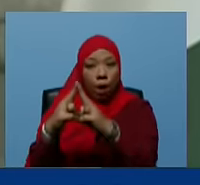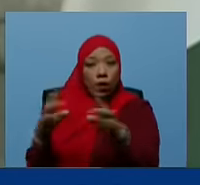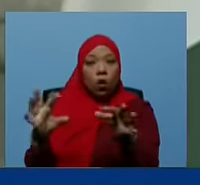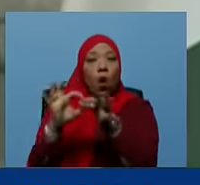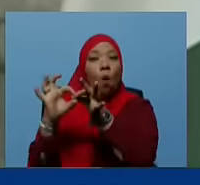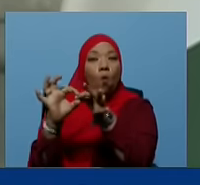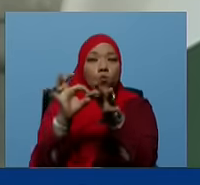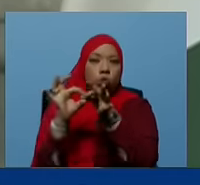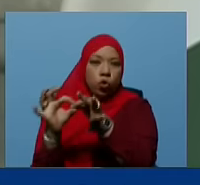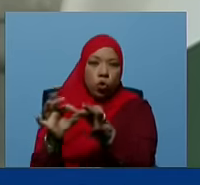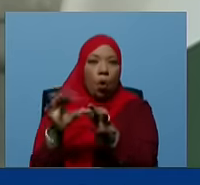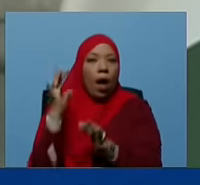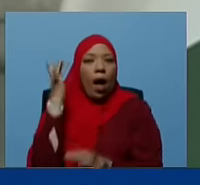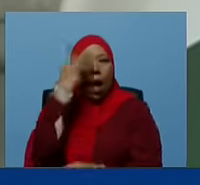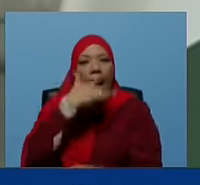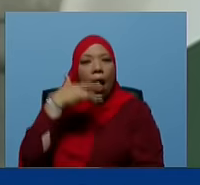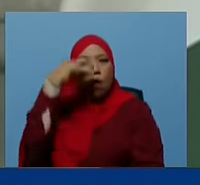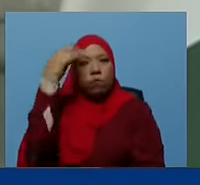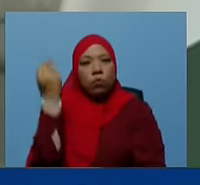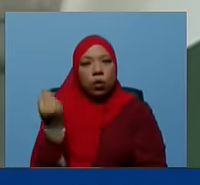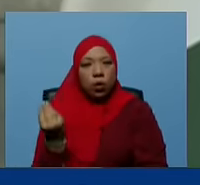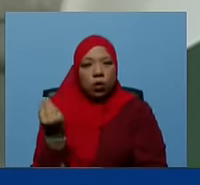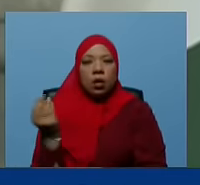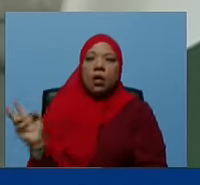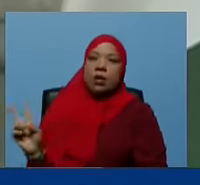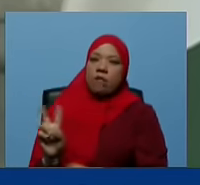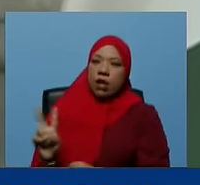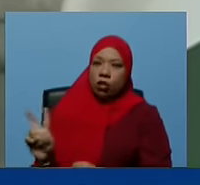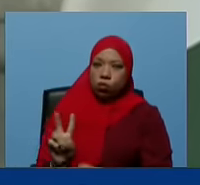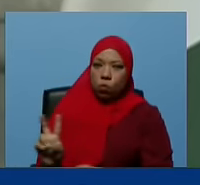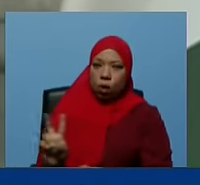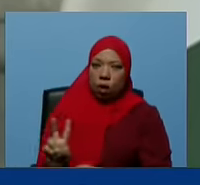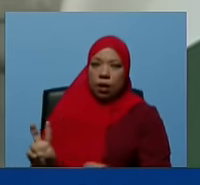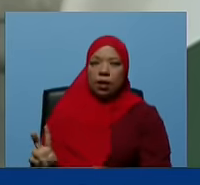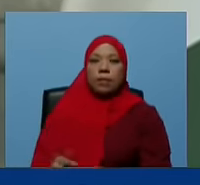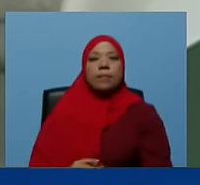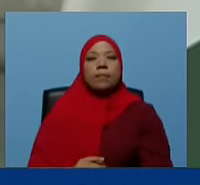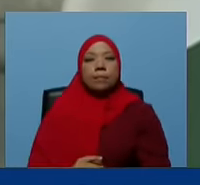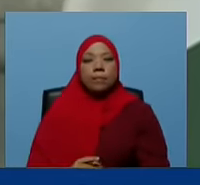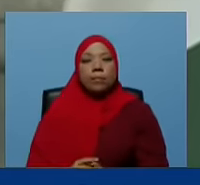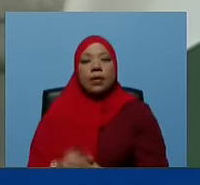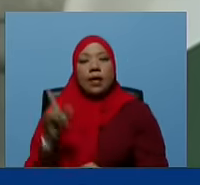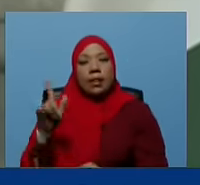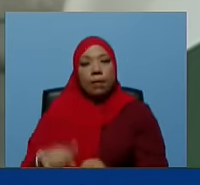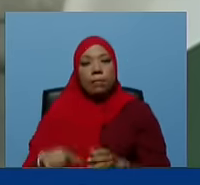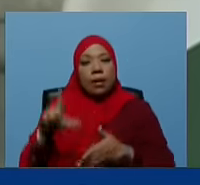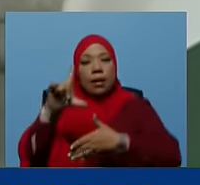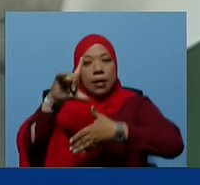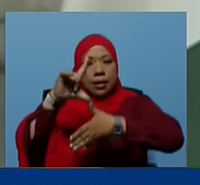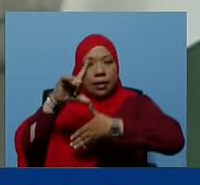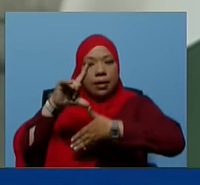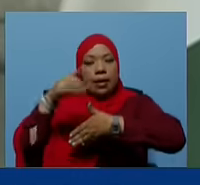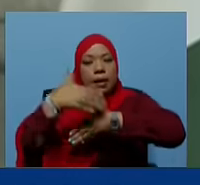unión entre el África, Venezuela y América del Sur.